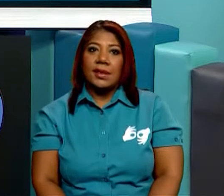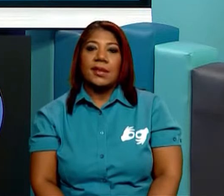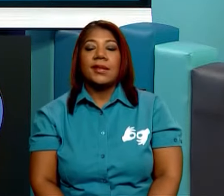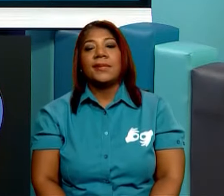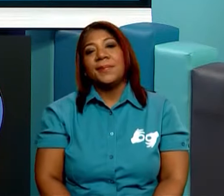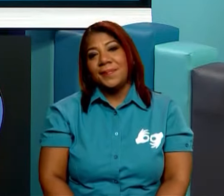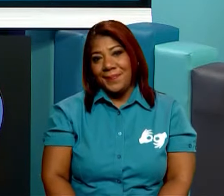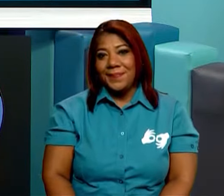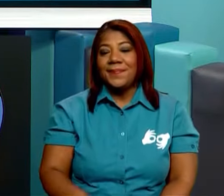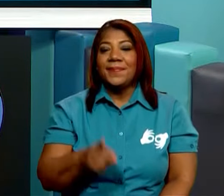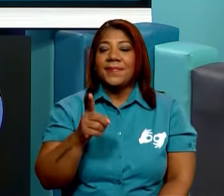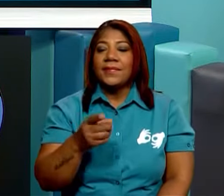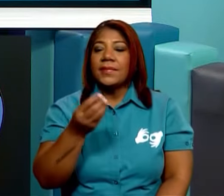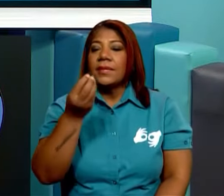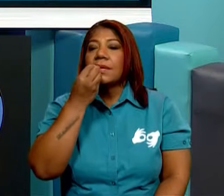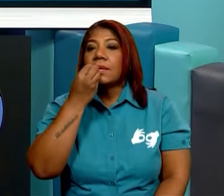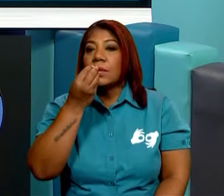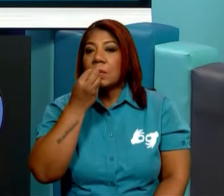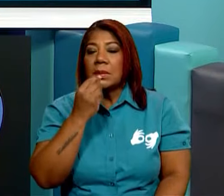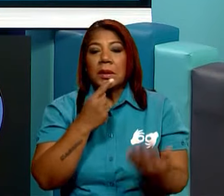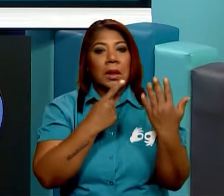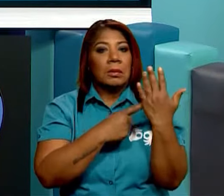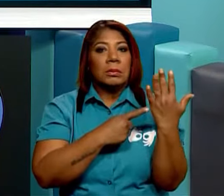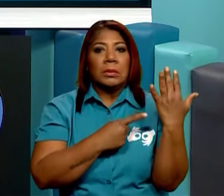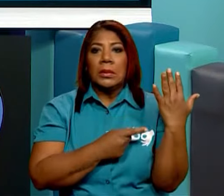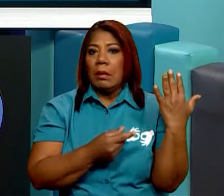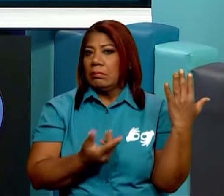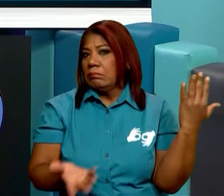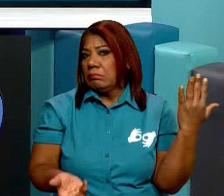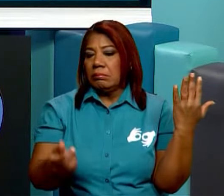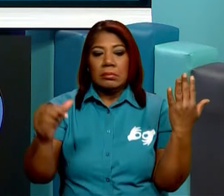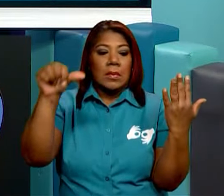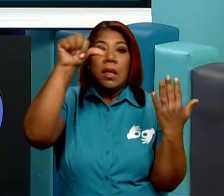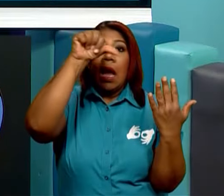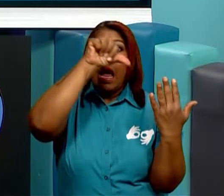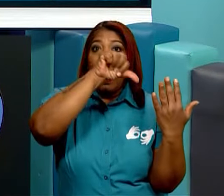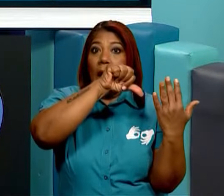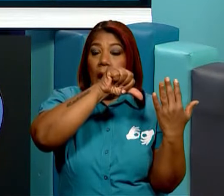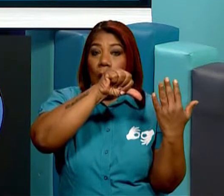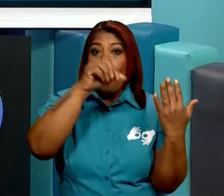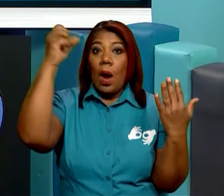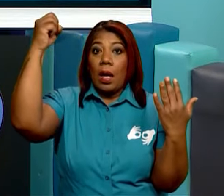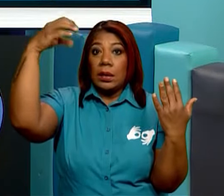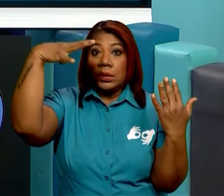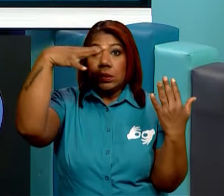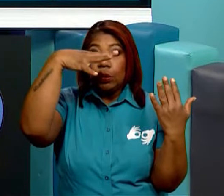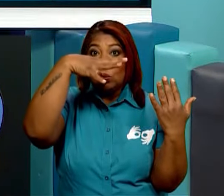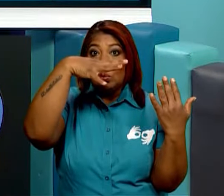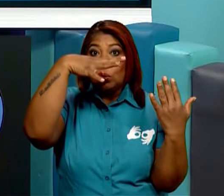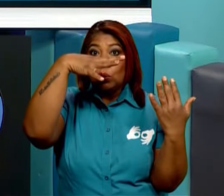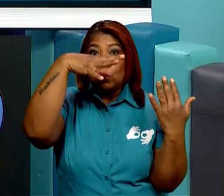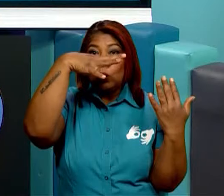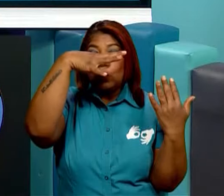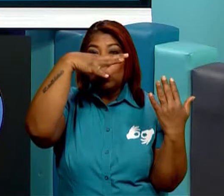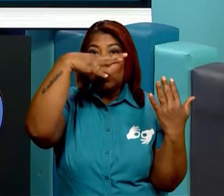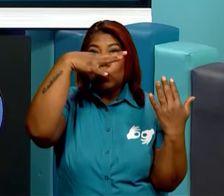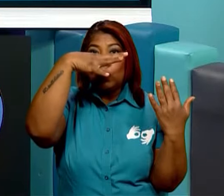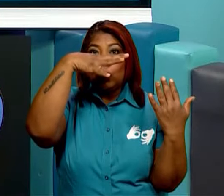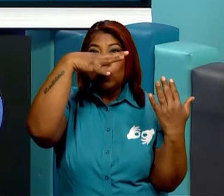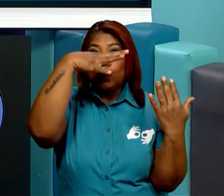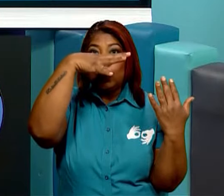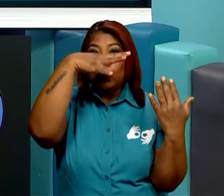alimento. ¿Cómo, maestro? Cuando ella recibe del sol ya esa